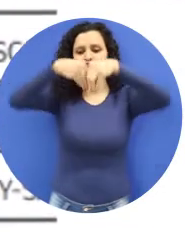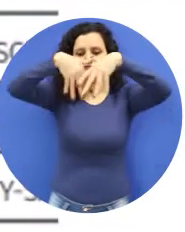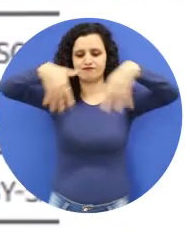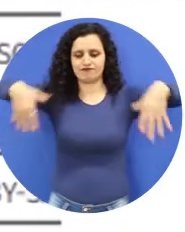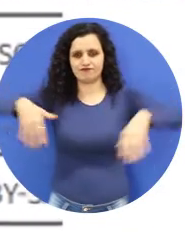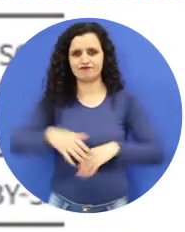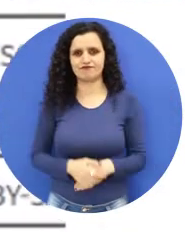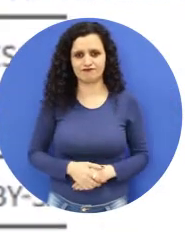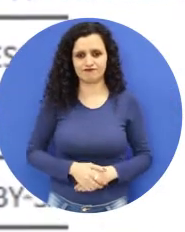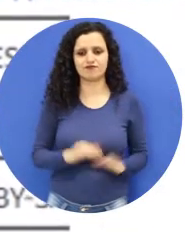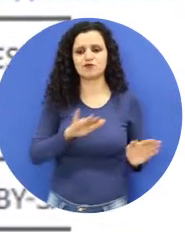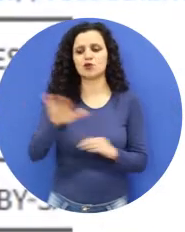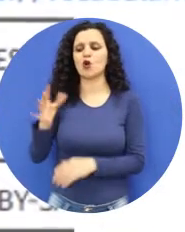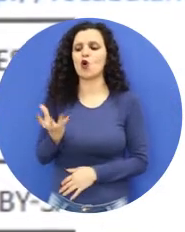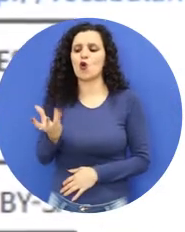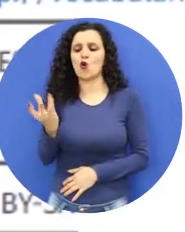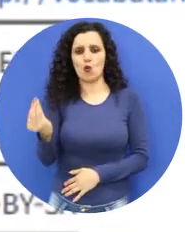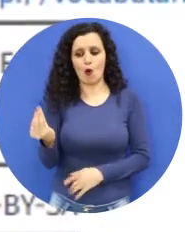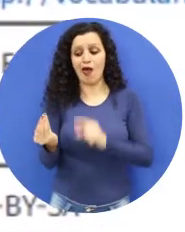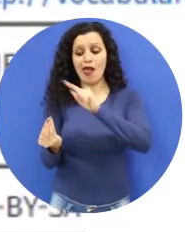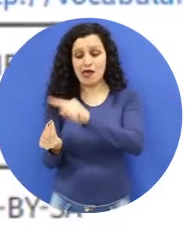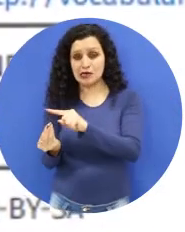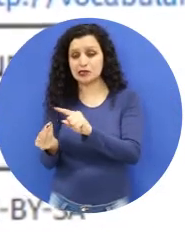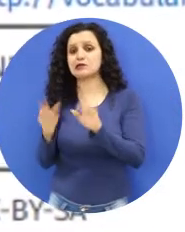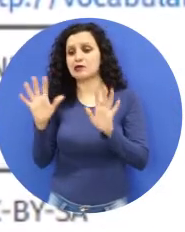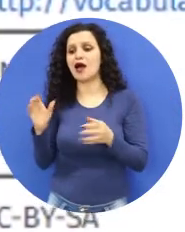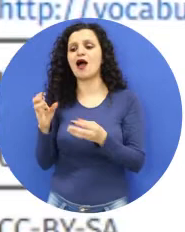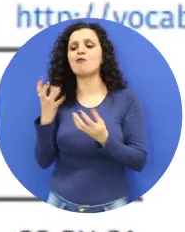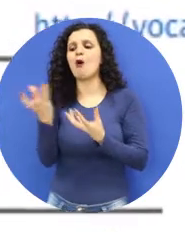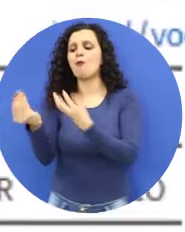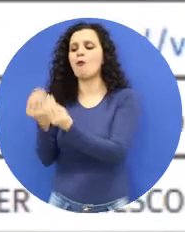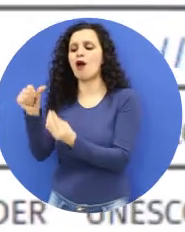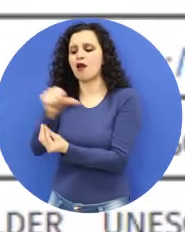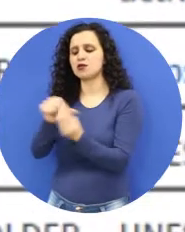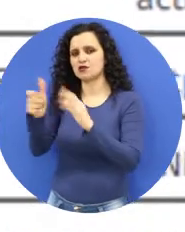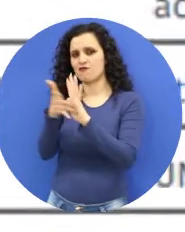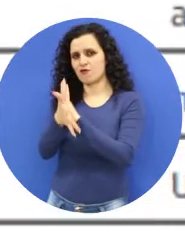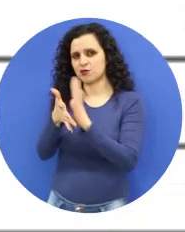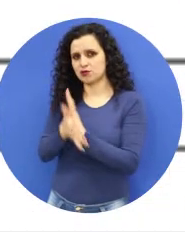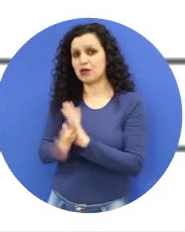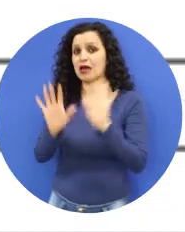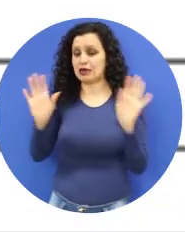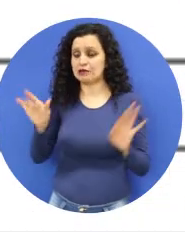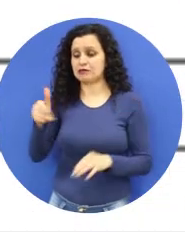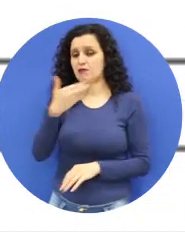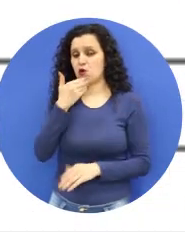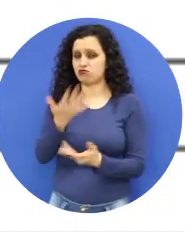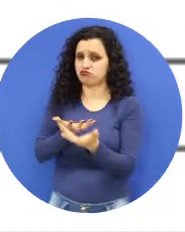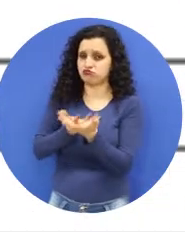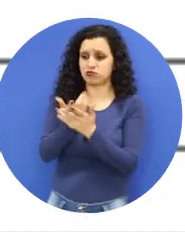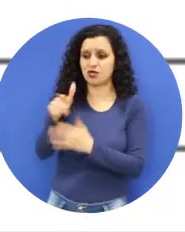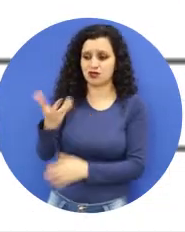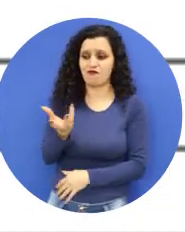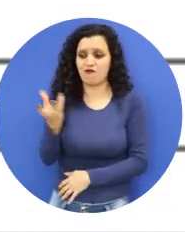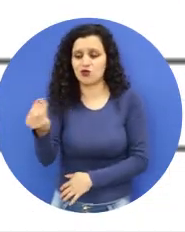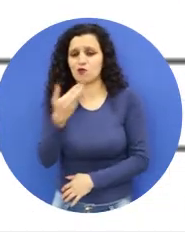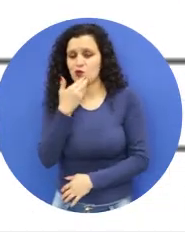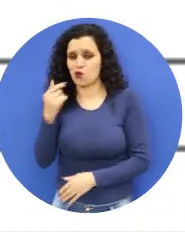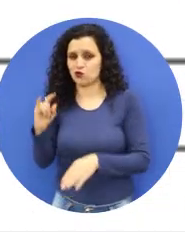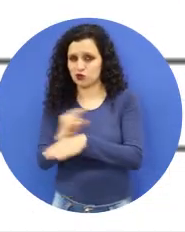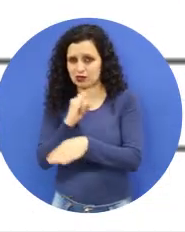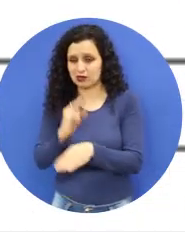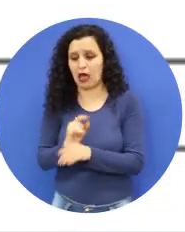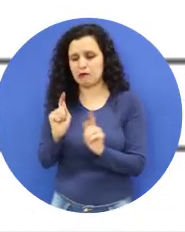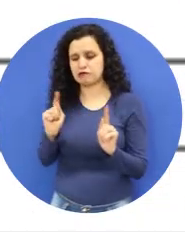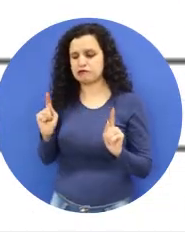ramificados. Grupos. Este filtro agrupa por áreas de la información. Es por ello que se sugiere este filtro,